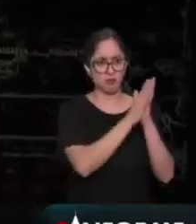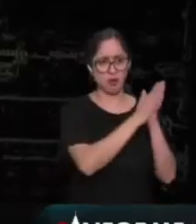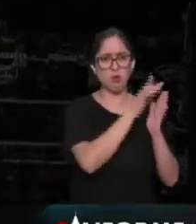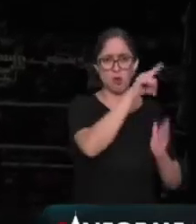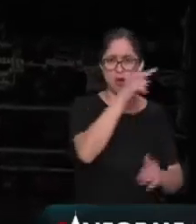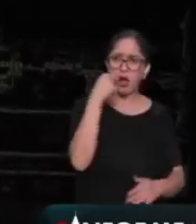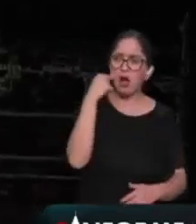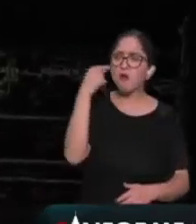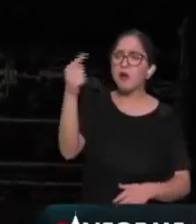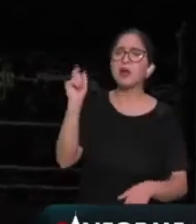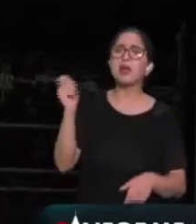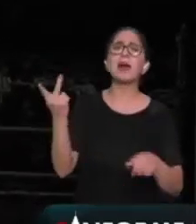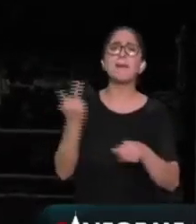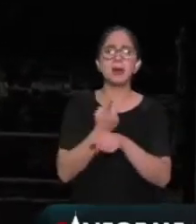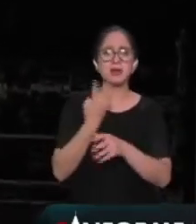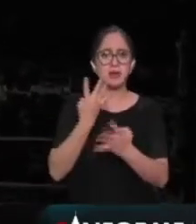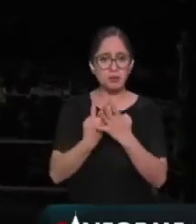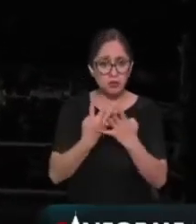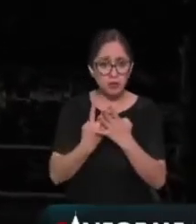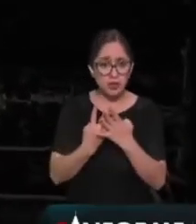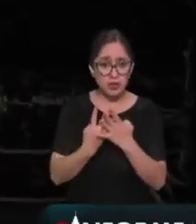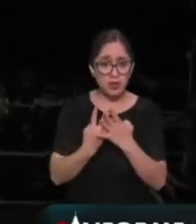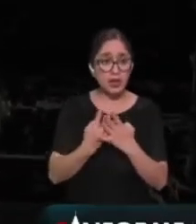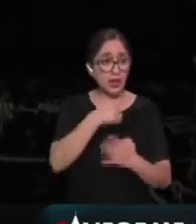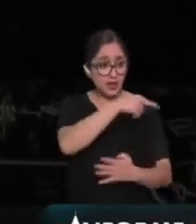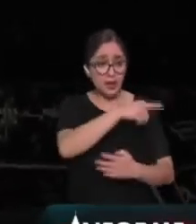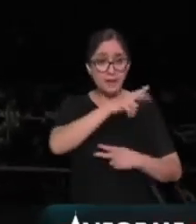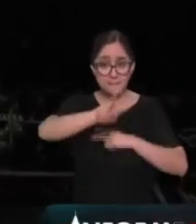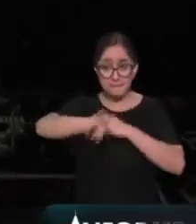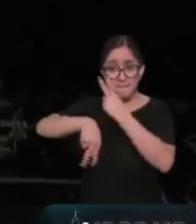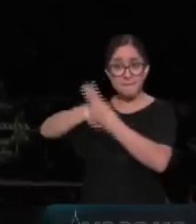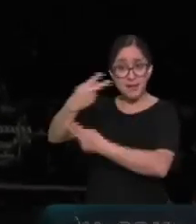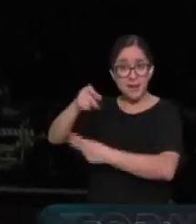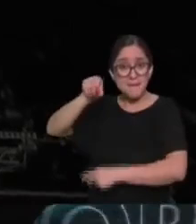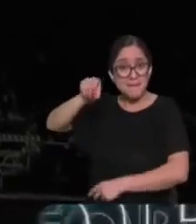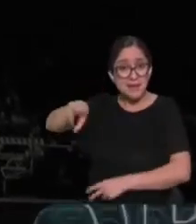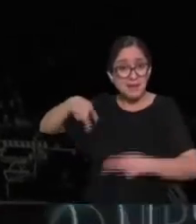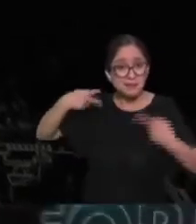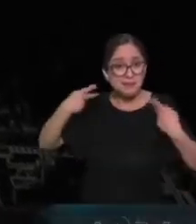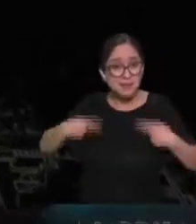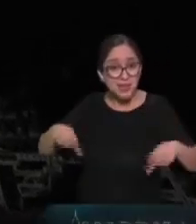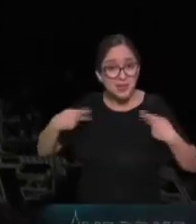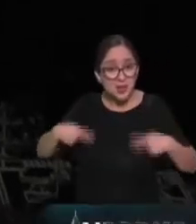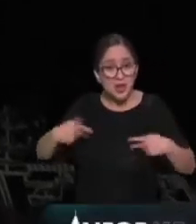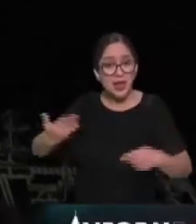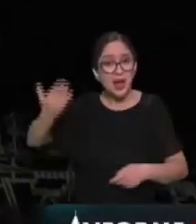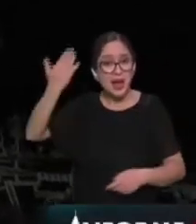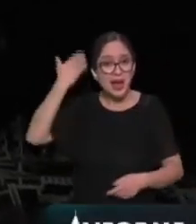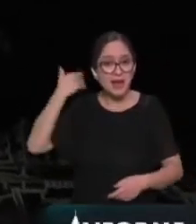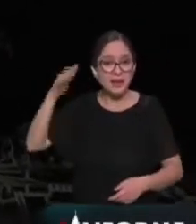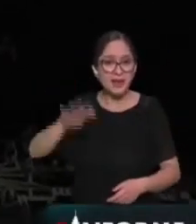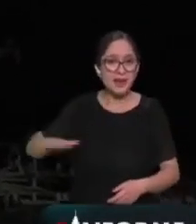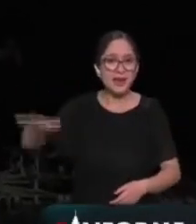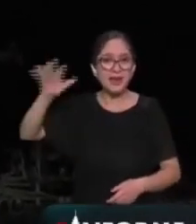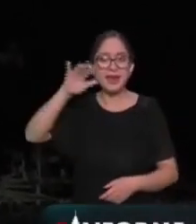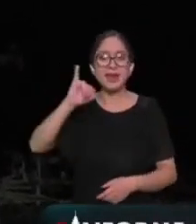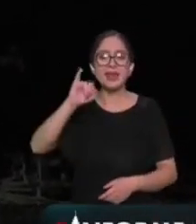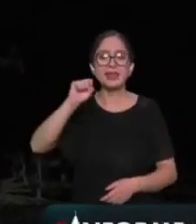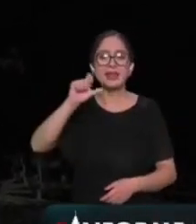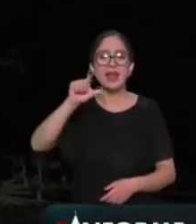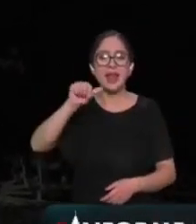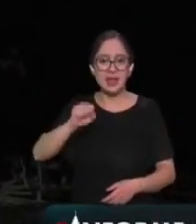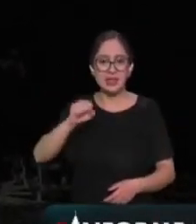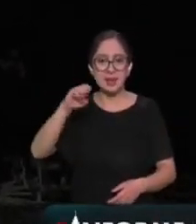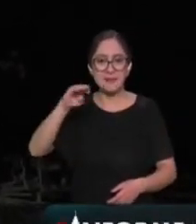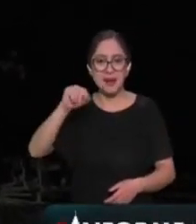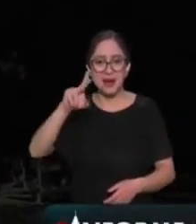hija. Y va precisamente la misma persona que la atendió lo de Islas Marías, la